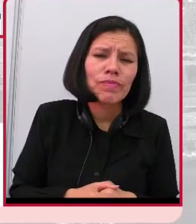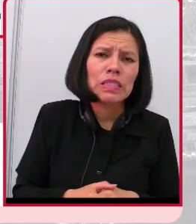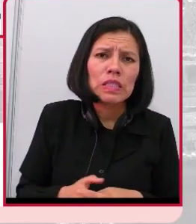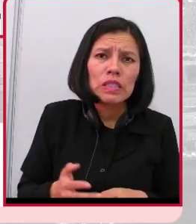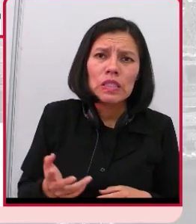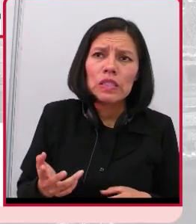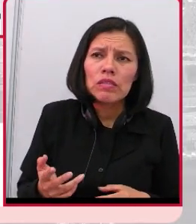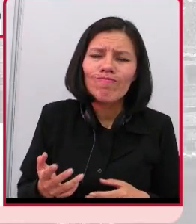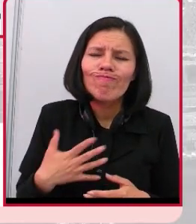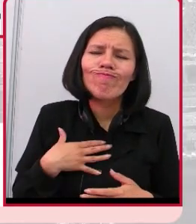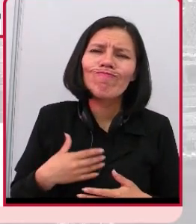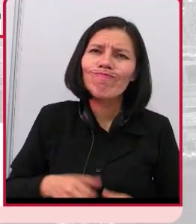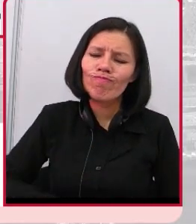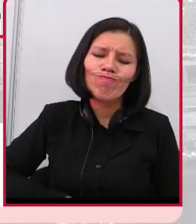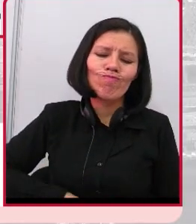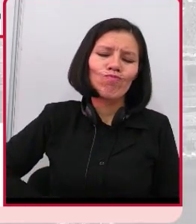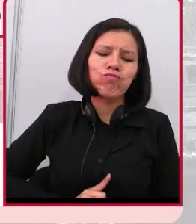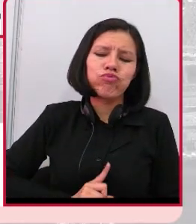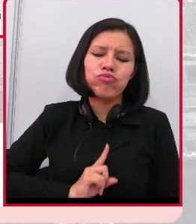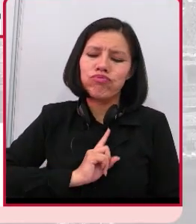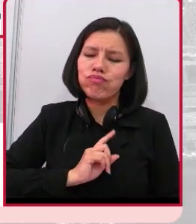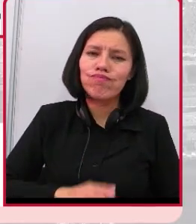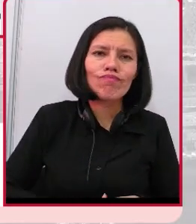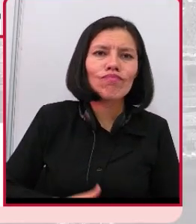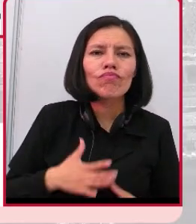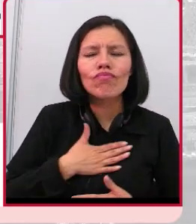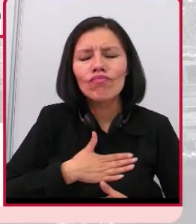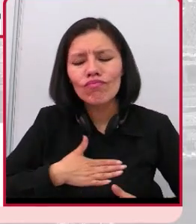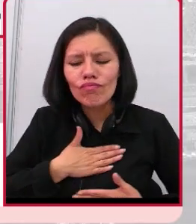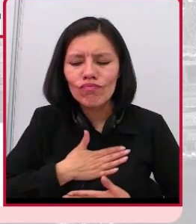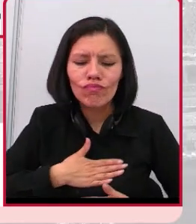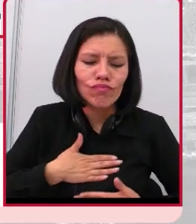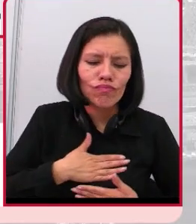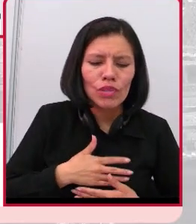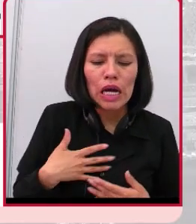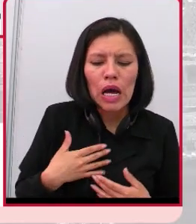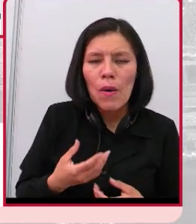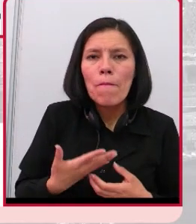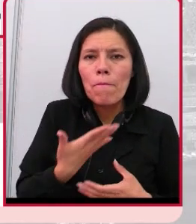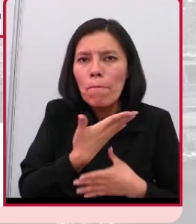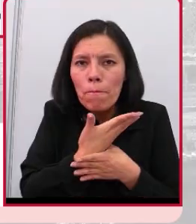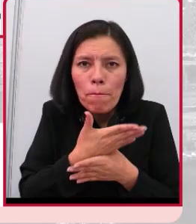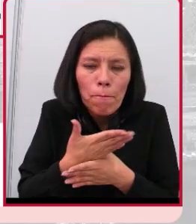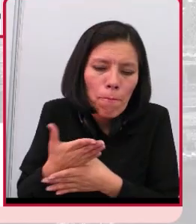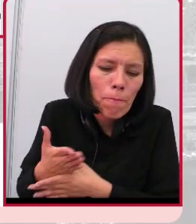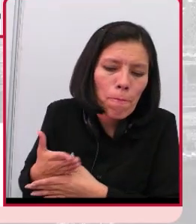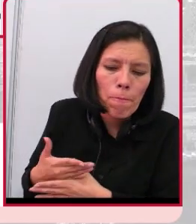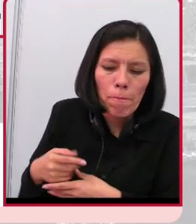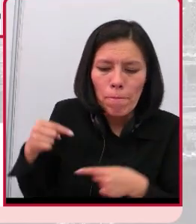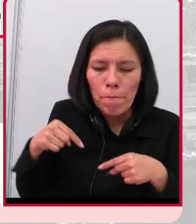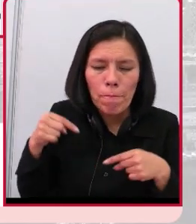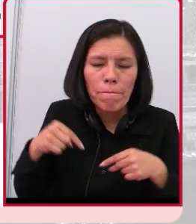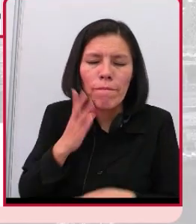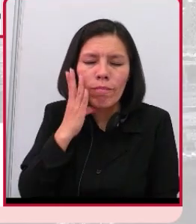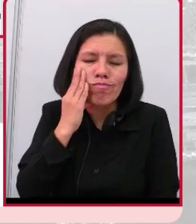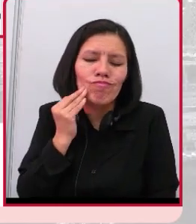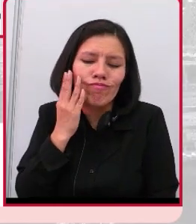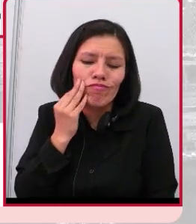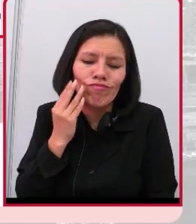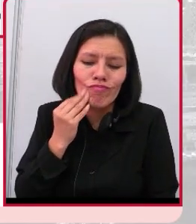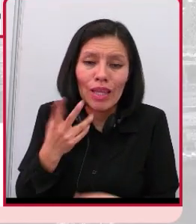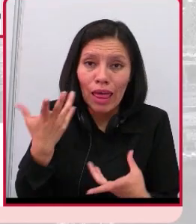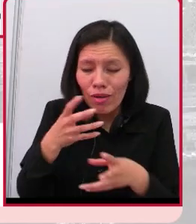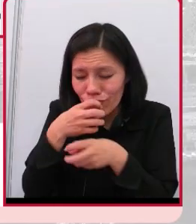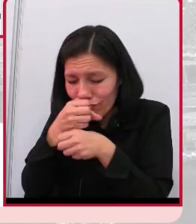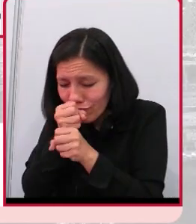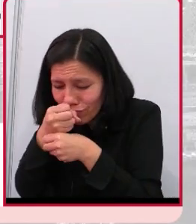Nuevamente nos llena de orgullo y nos agrada mucho poderles transmitir esta experiencia que hemos tenido con la implementación del microscopio electrónico